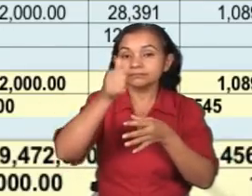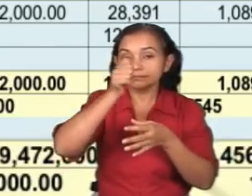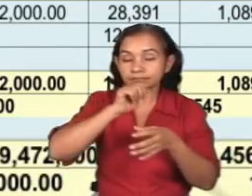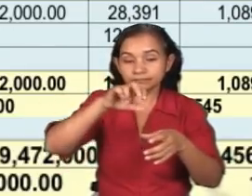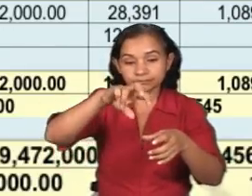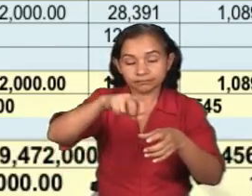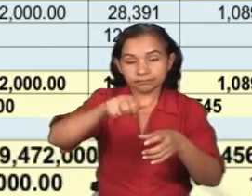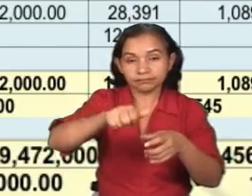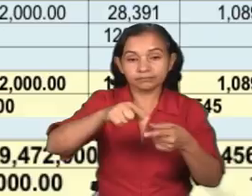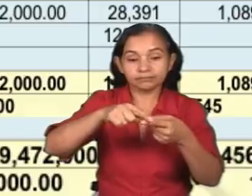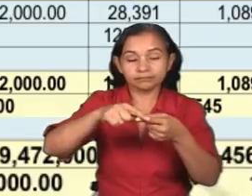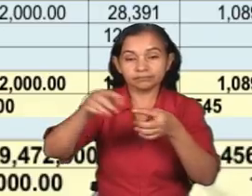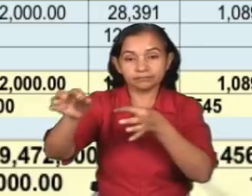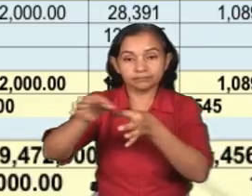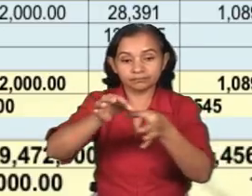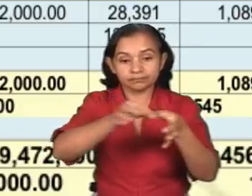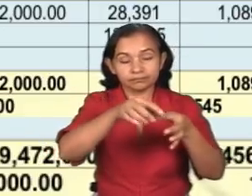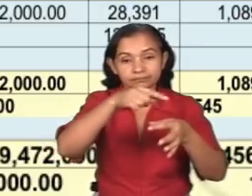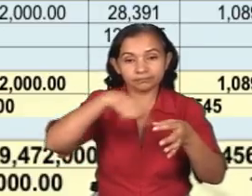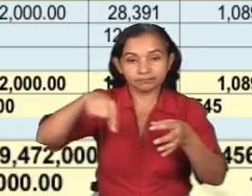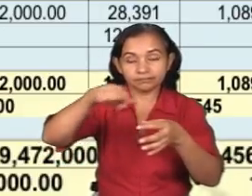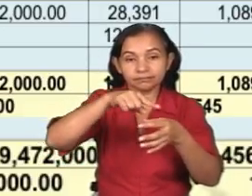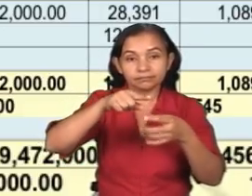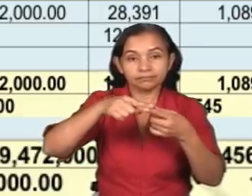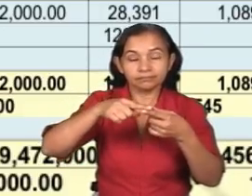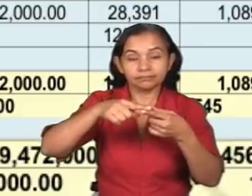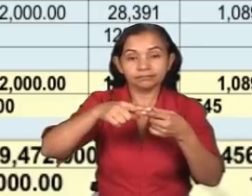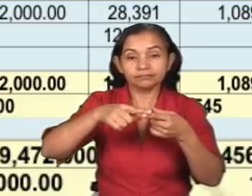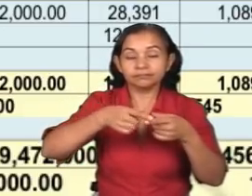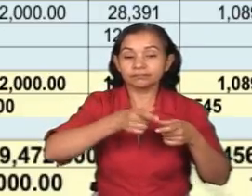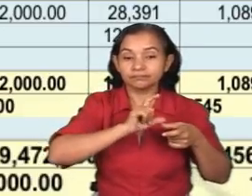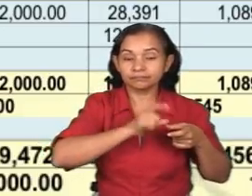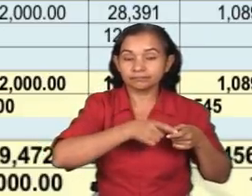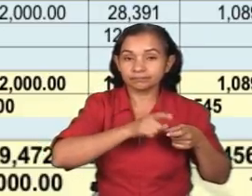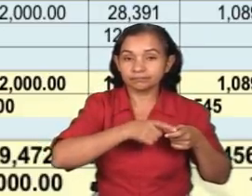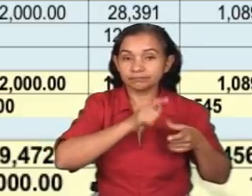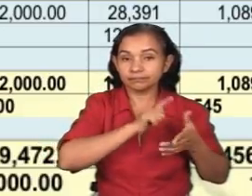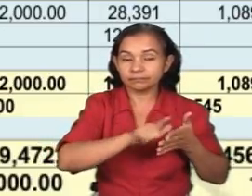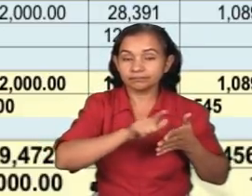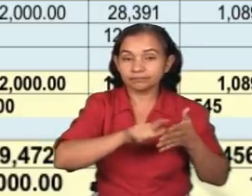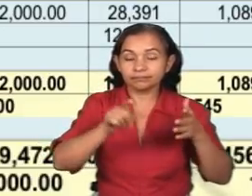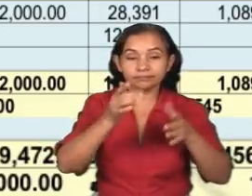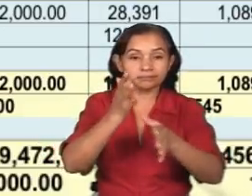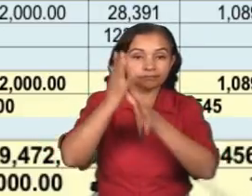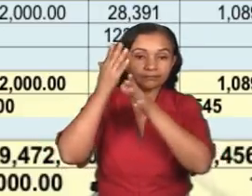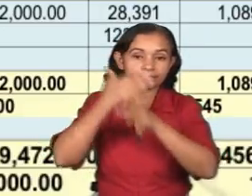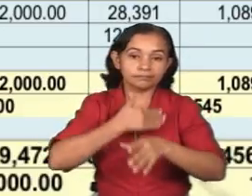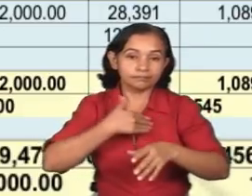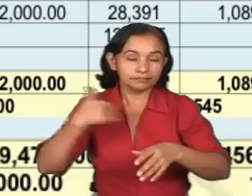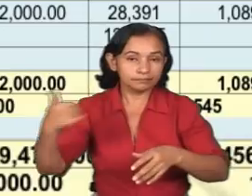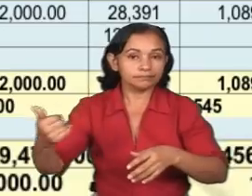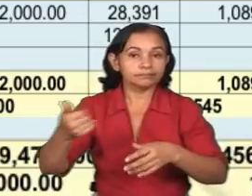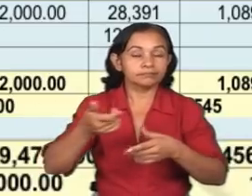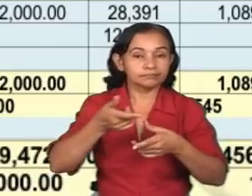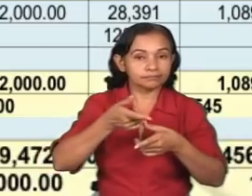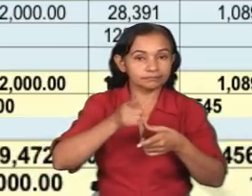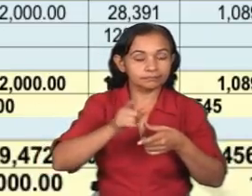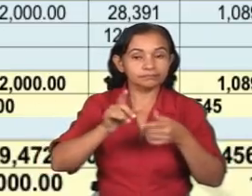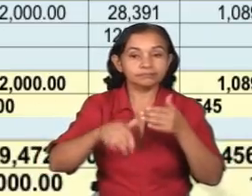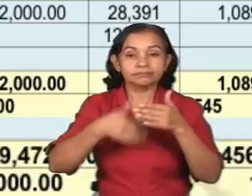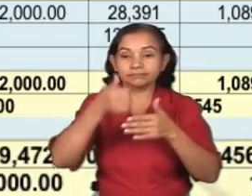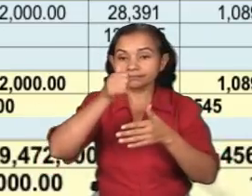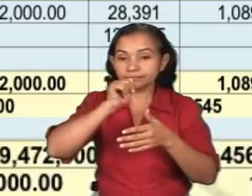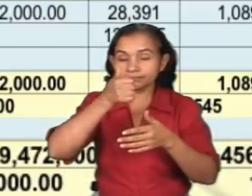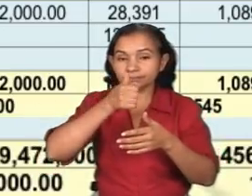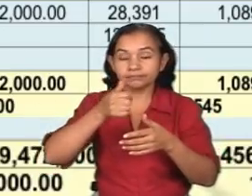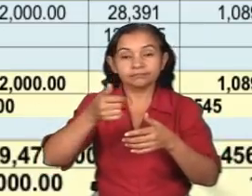con Moyogalpa y Altagracia, el alcantarillado sanitario en San Juan del Sur, mejorar San Juan del Sur y completar agua potable